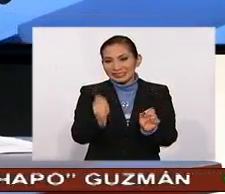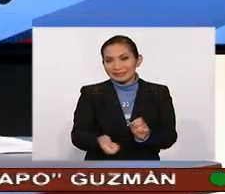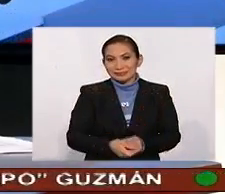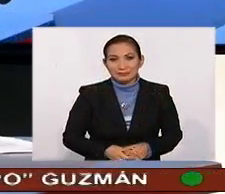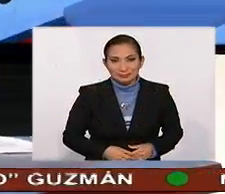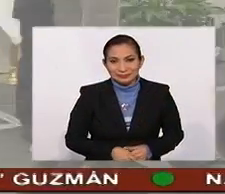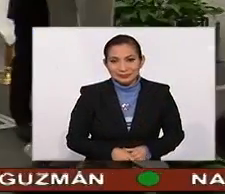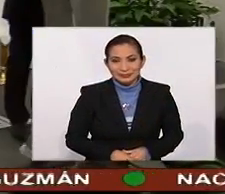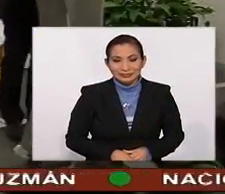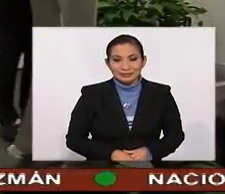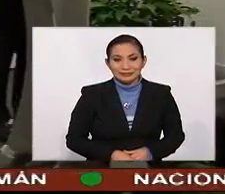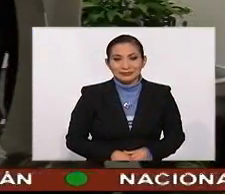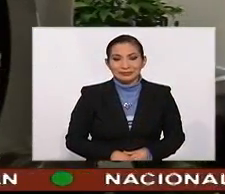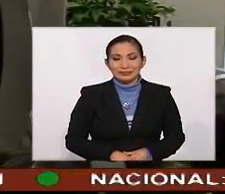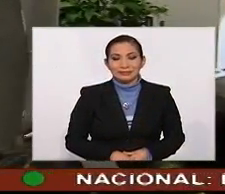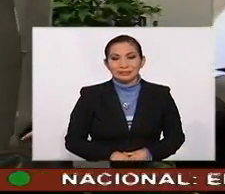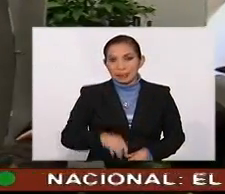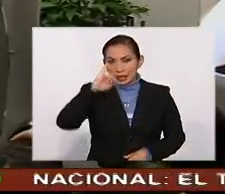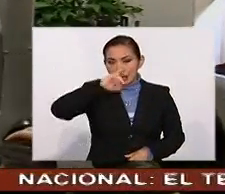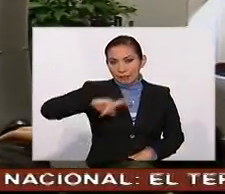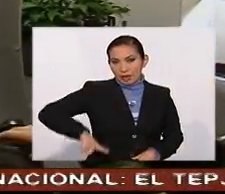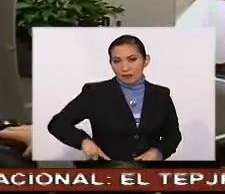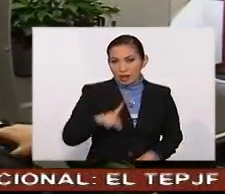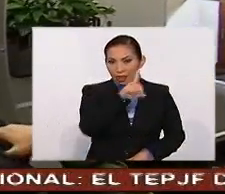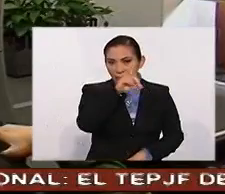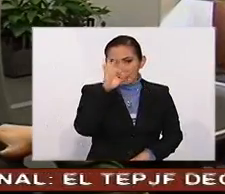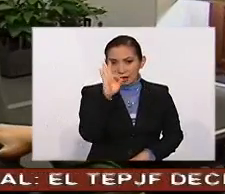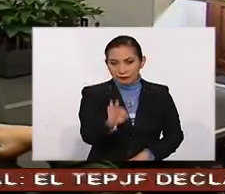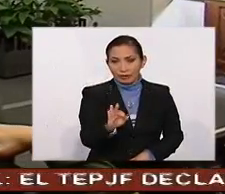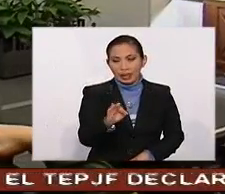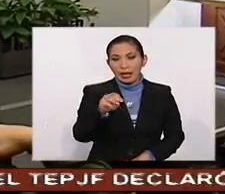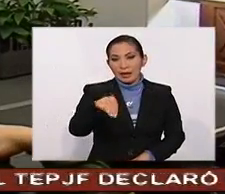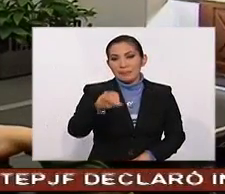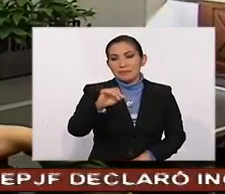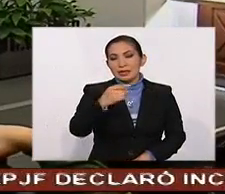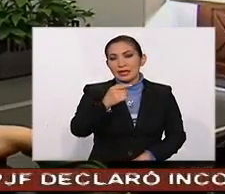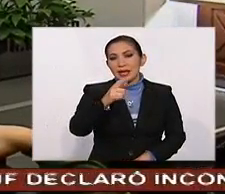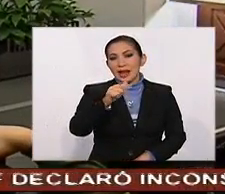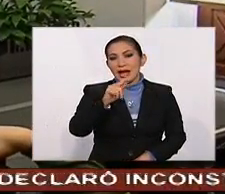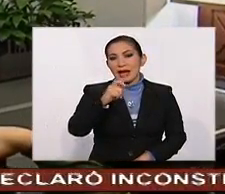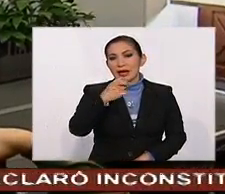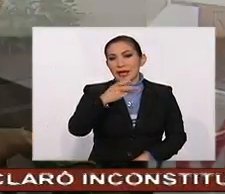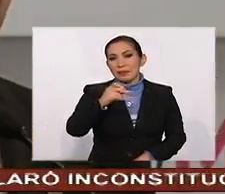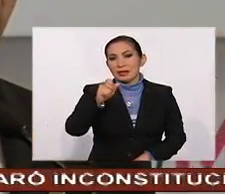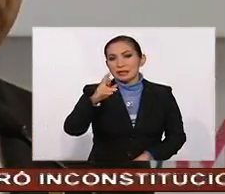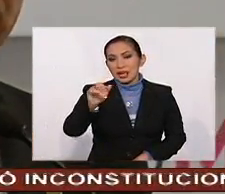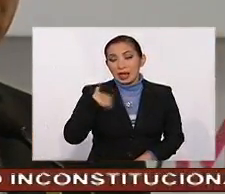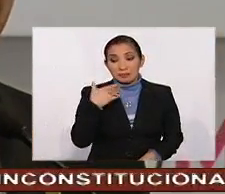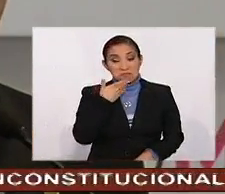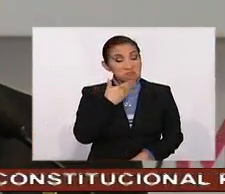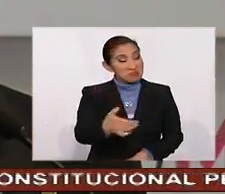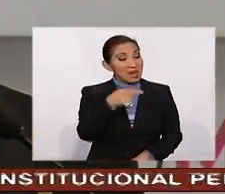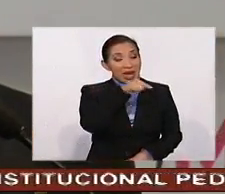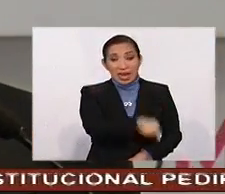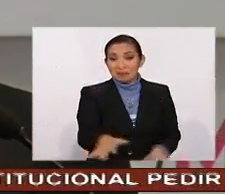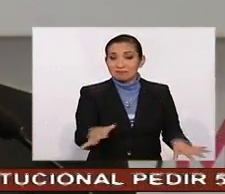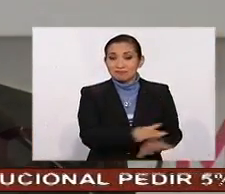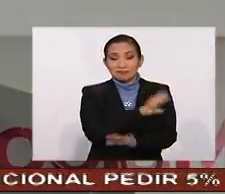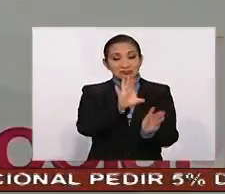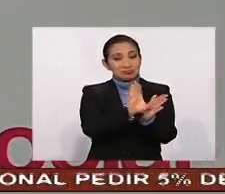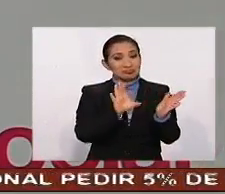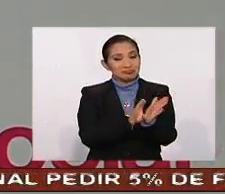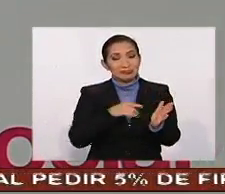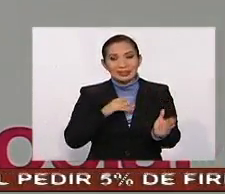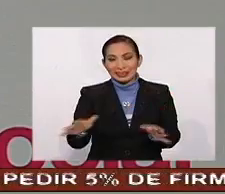detalles. El jefe de gobierno del Distrito Federal, Miguel Ángel Mancera, celebró la declaratoria de constitucionalidad